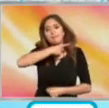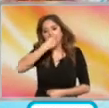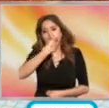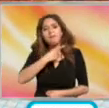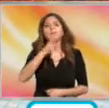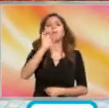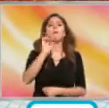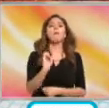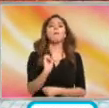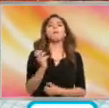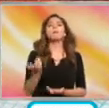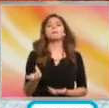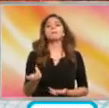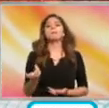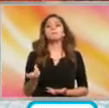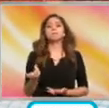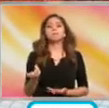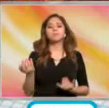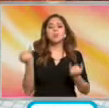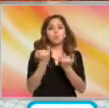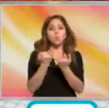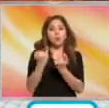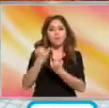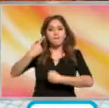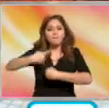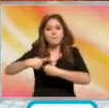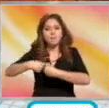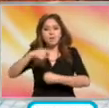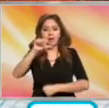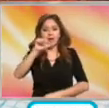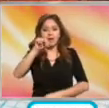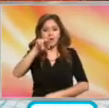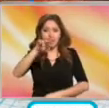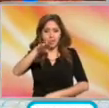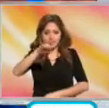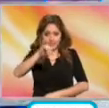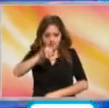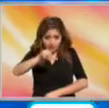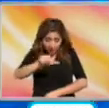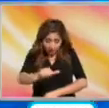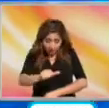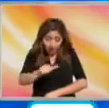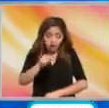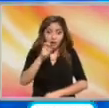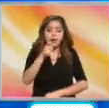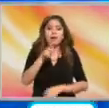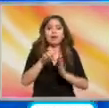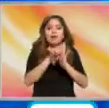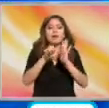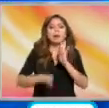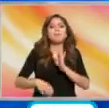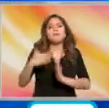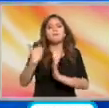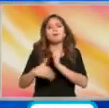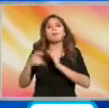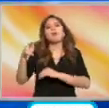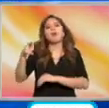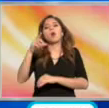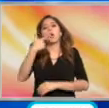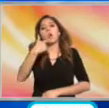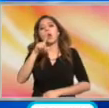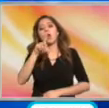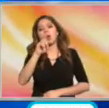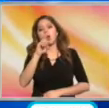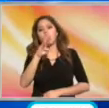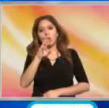algún problema de tipo anemia severa por alguna causa de destrucción de glóbulos rojos. Entonces